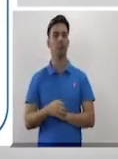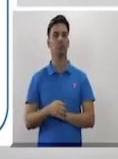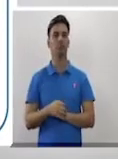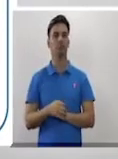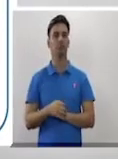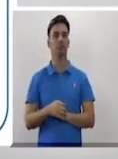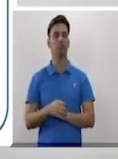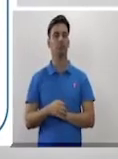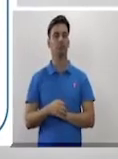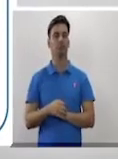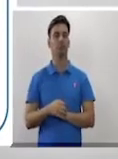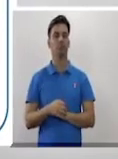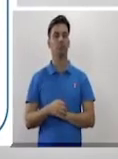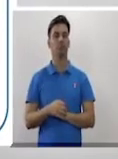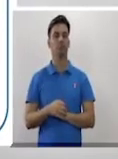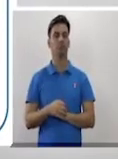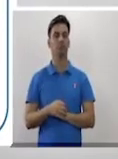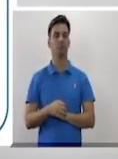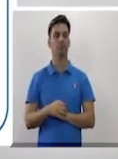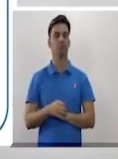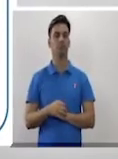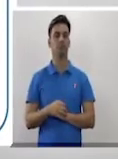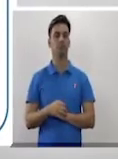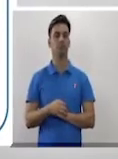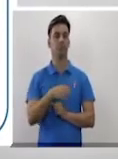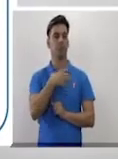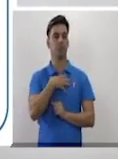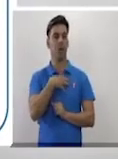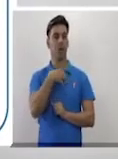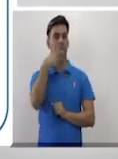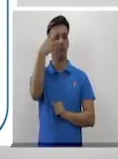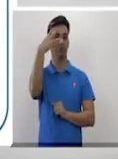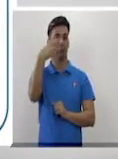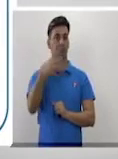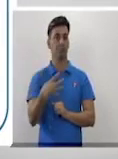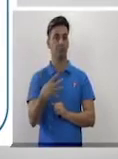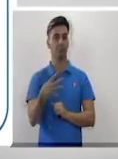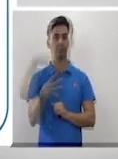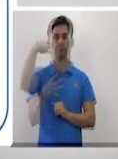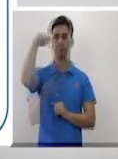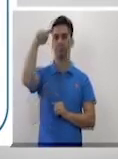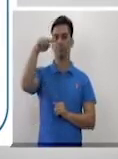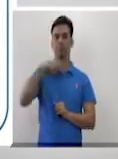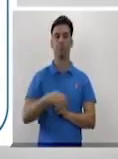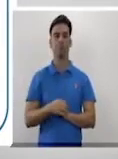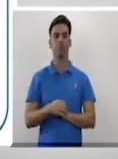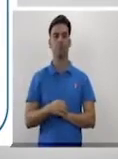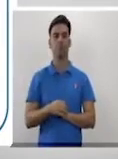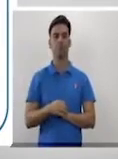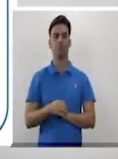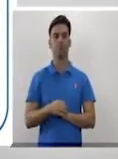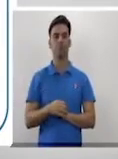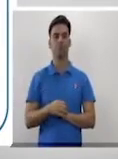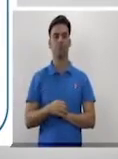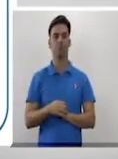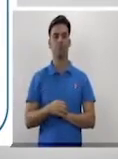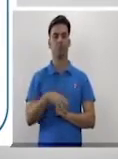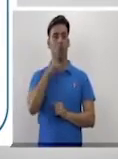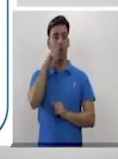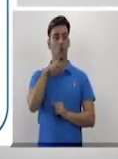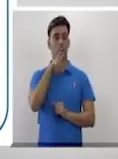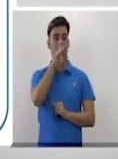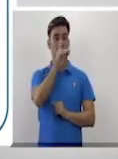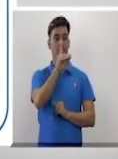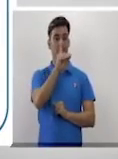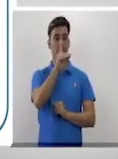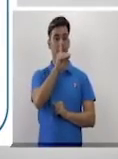de las dos ecuaciones que te quedan tiene esa forma? La de f en x. Observa que si d es